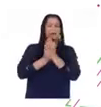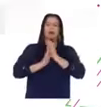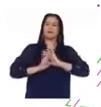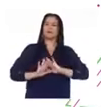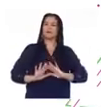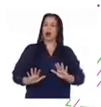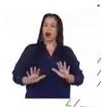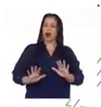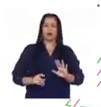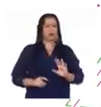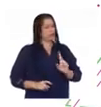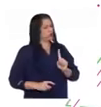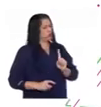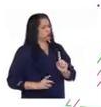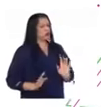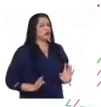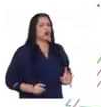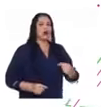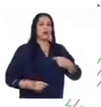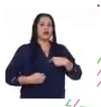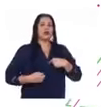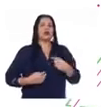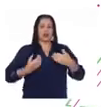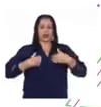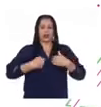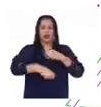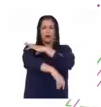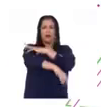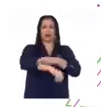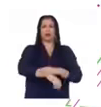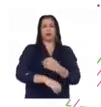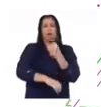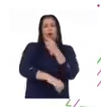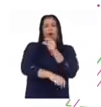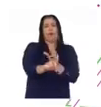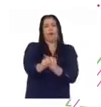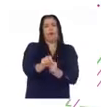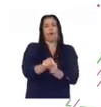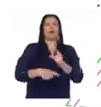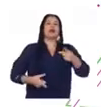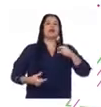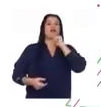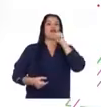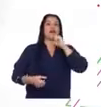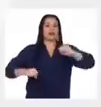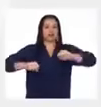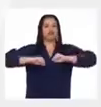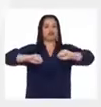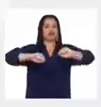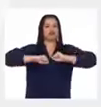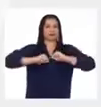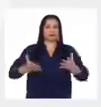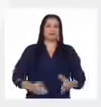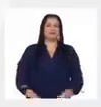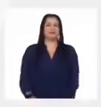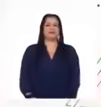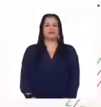pacífica. No, no, porque tengo los brazos muy delgados y me haría bien hacer más deporte.